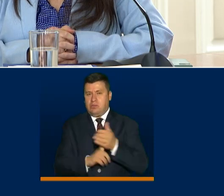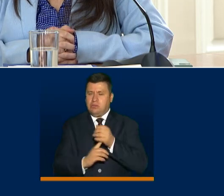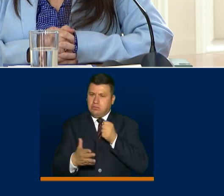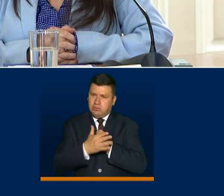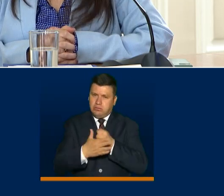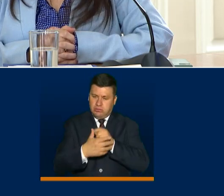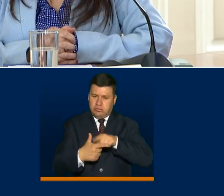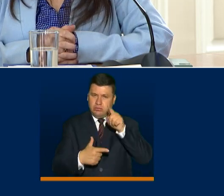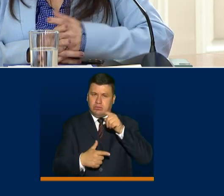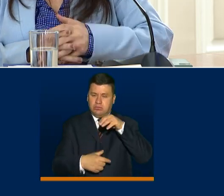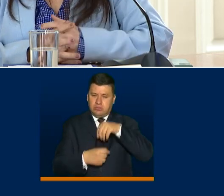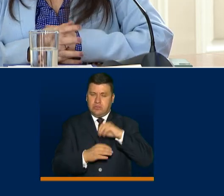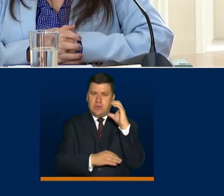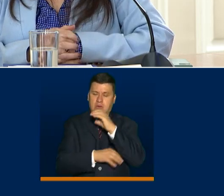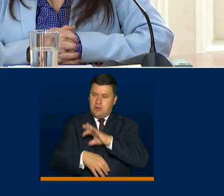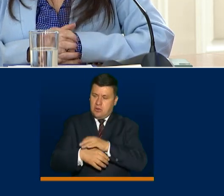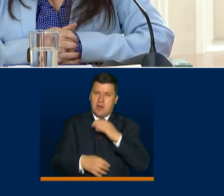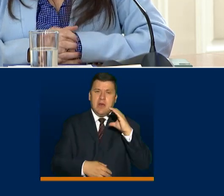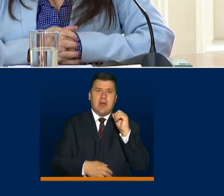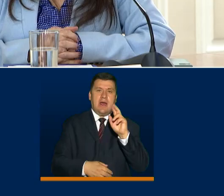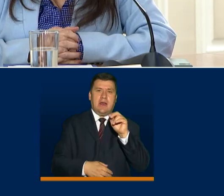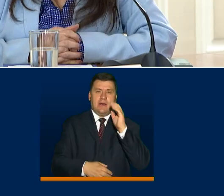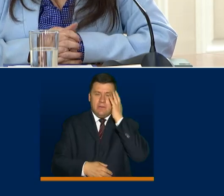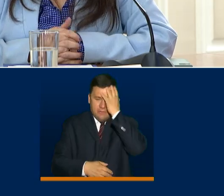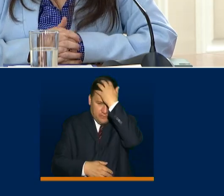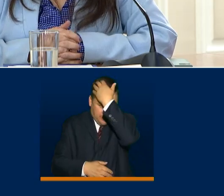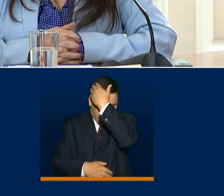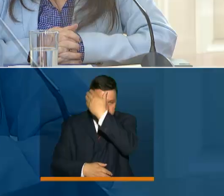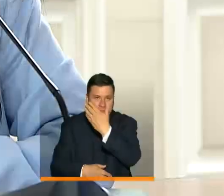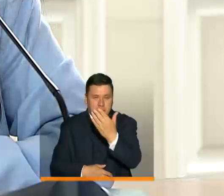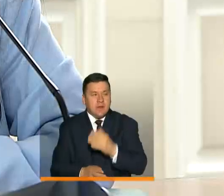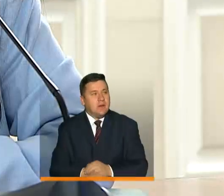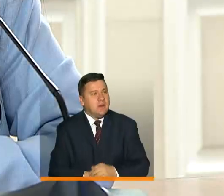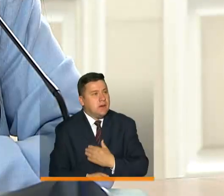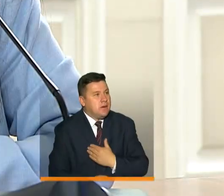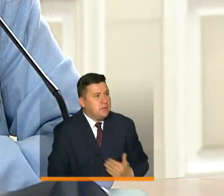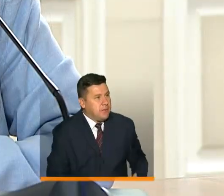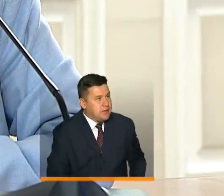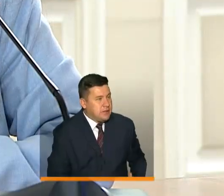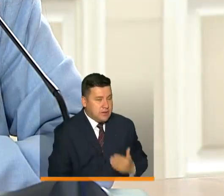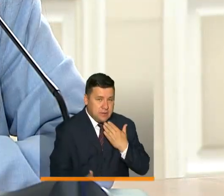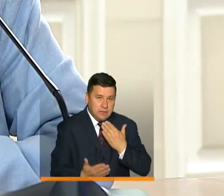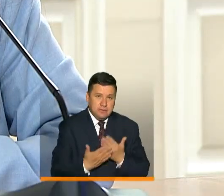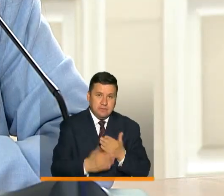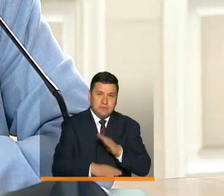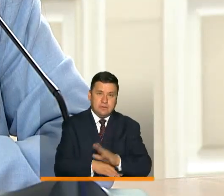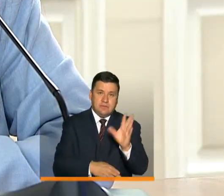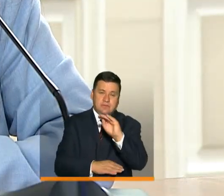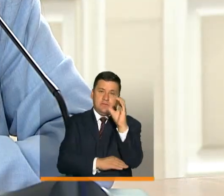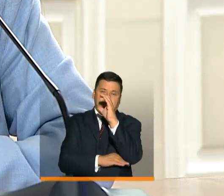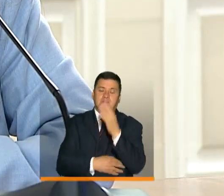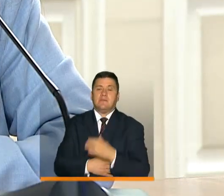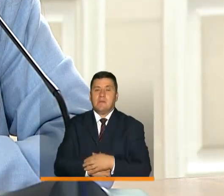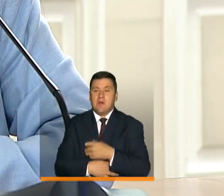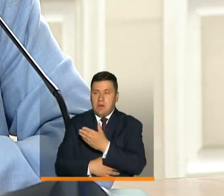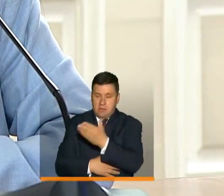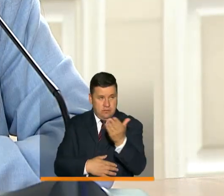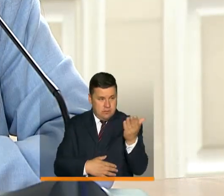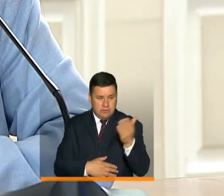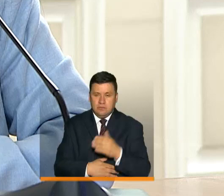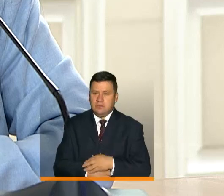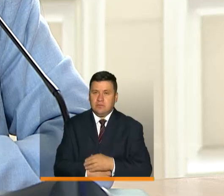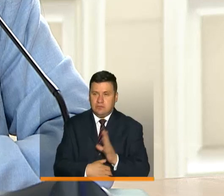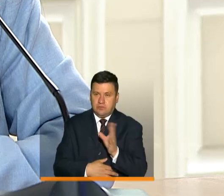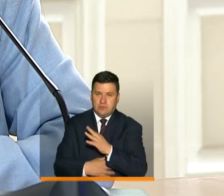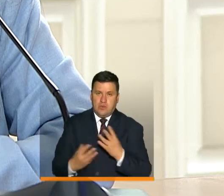impulse la economía digital del país, doctora Karen? Bueno, presidente, muy buenas tardes para todos los colombianos, para usted y